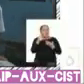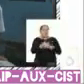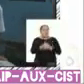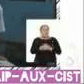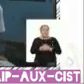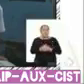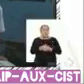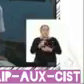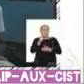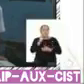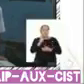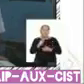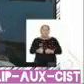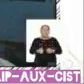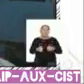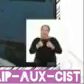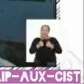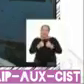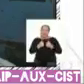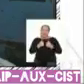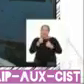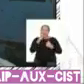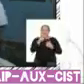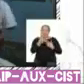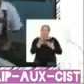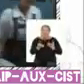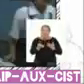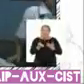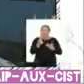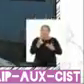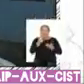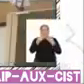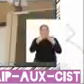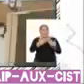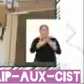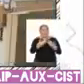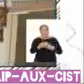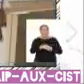Tu vida tiene que ser como tú quieres que sea. Eres lo máximo.